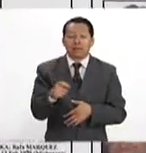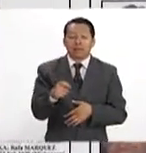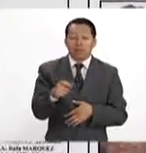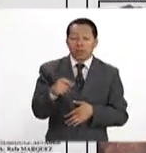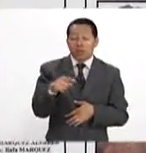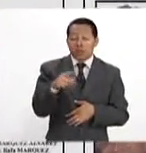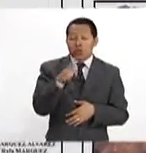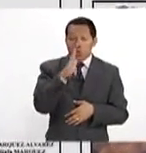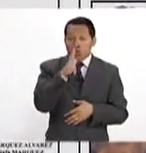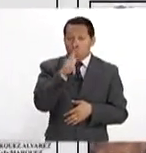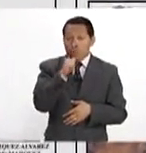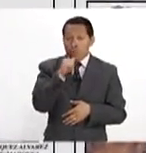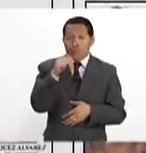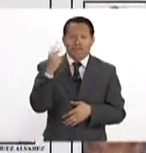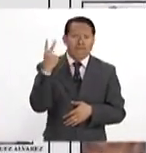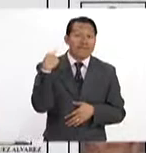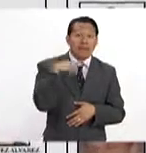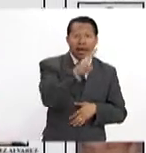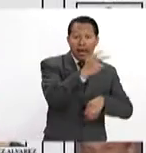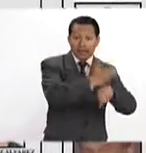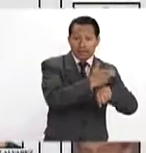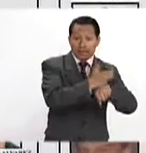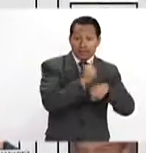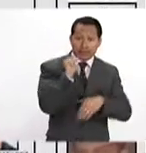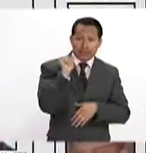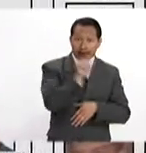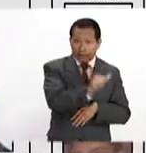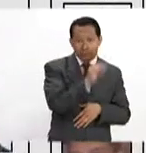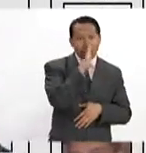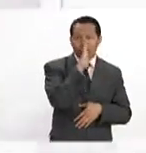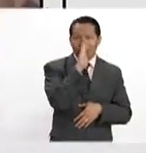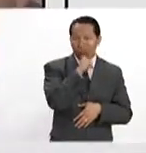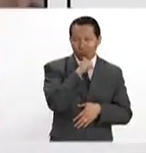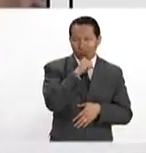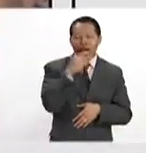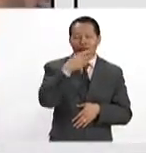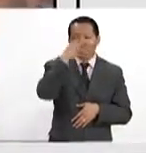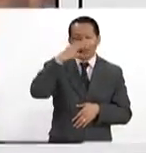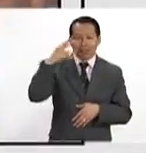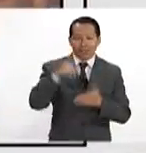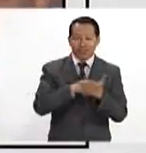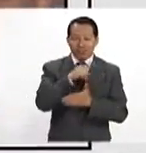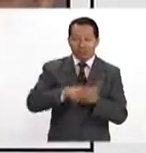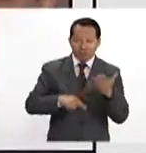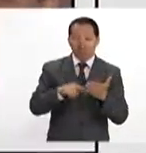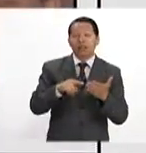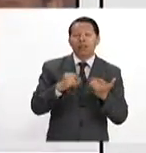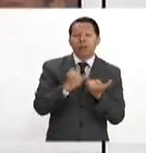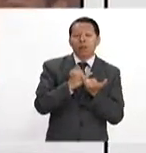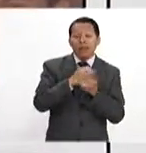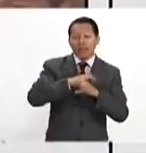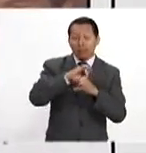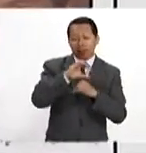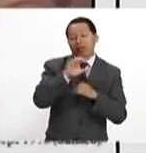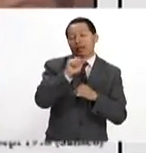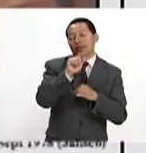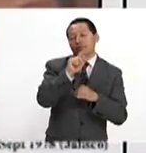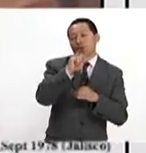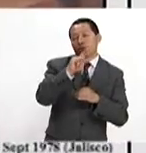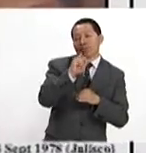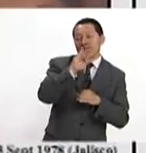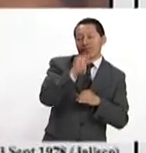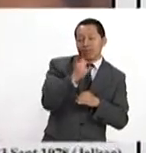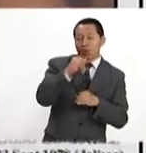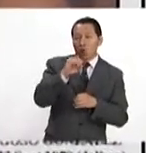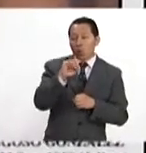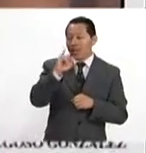puede viajar ya a Estados Unidos, se les canceló la visa. El cantante no podrá recibir regalías de Spotify o iTunes,